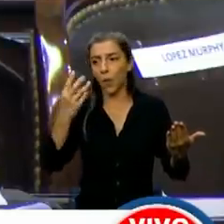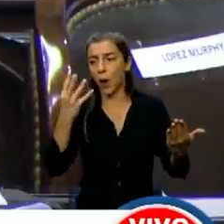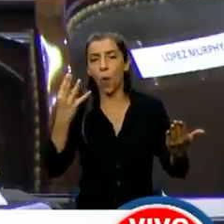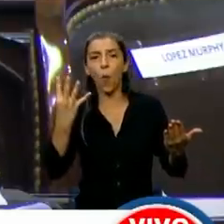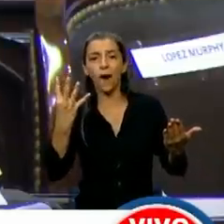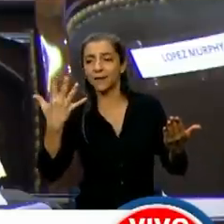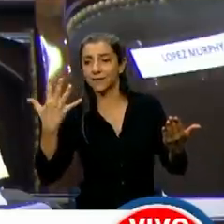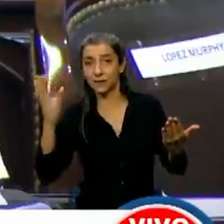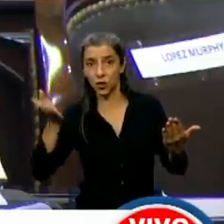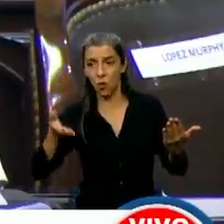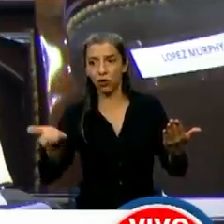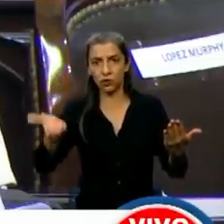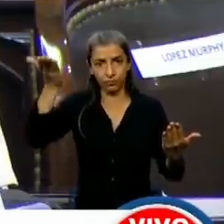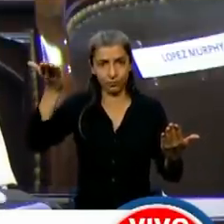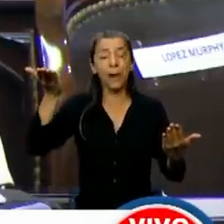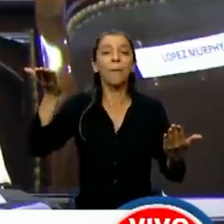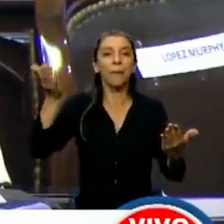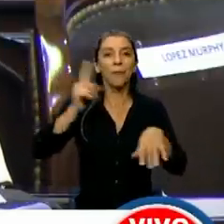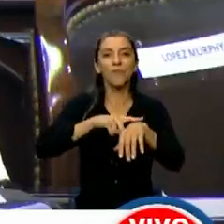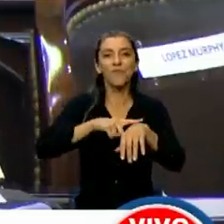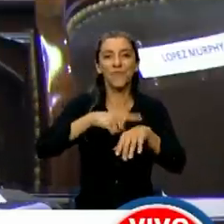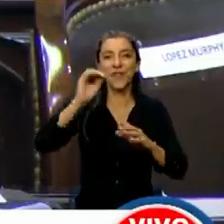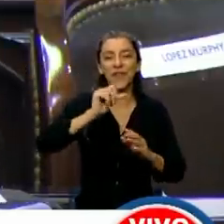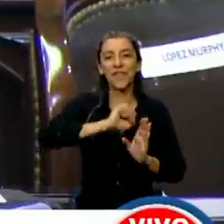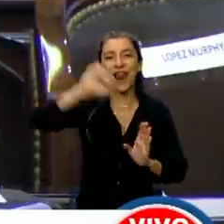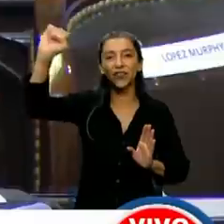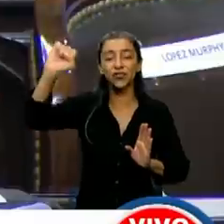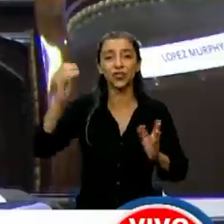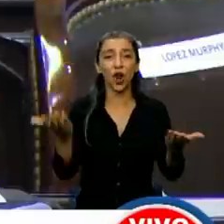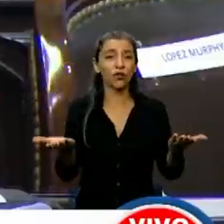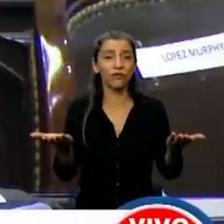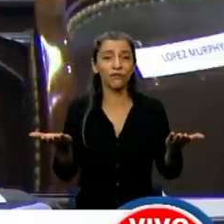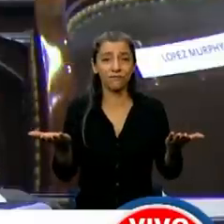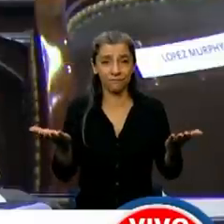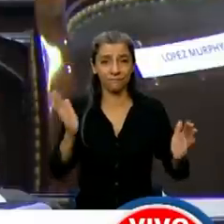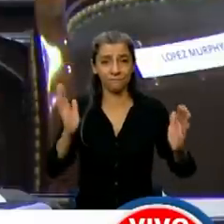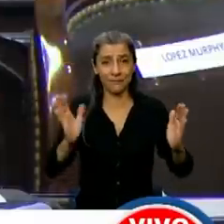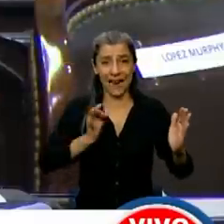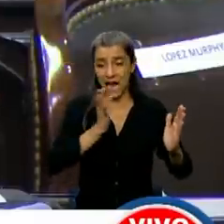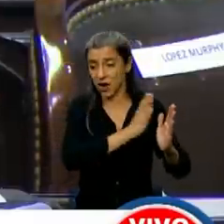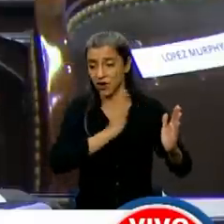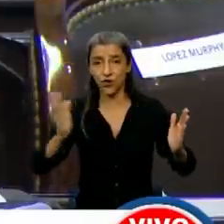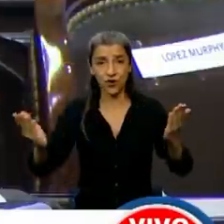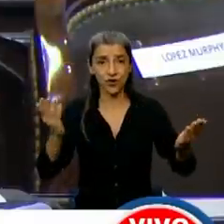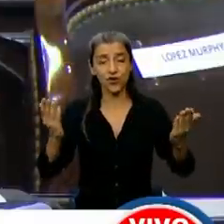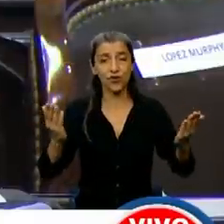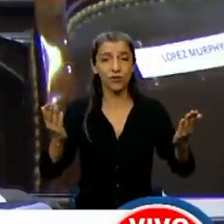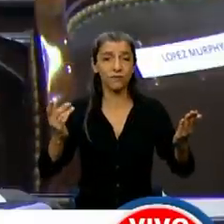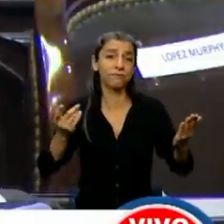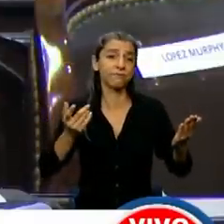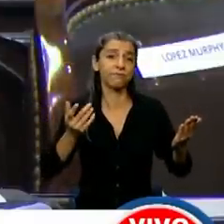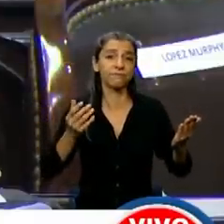la inflación interactuar en ese mismo período interanual perdón alcanzó los